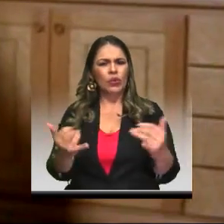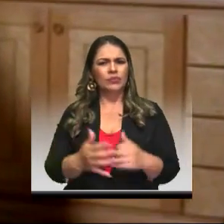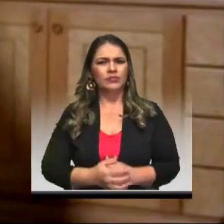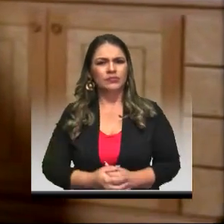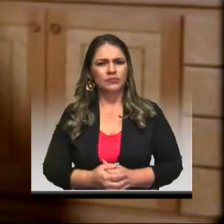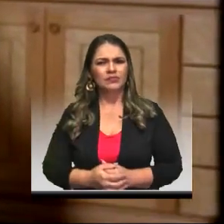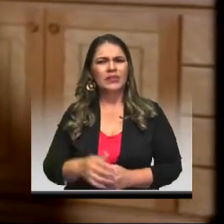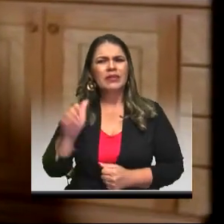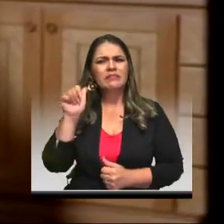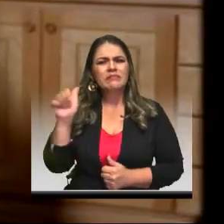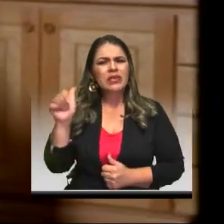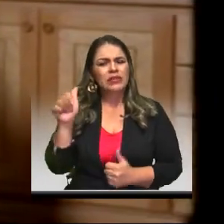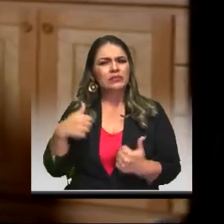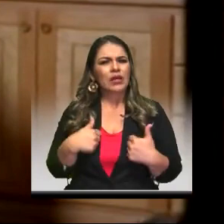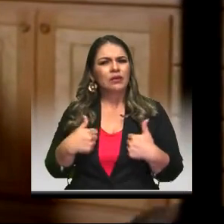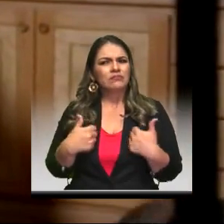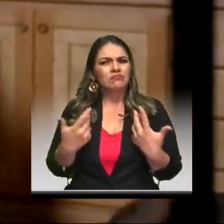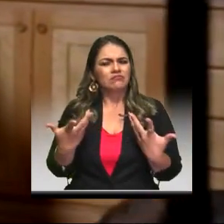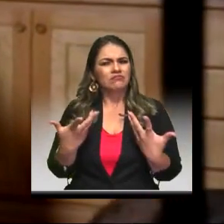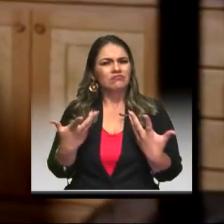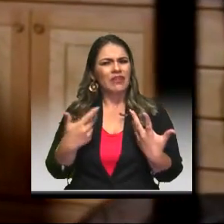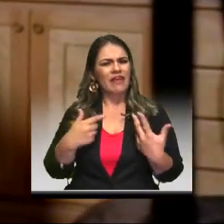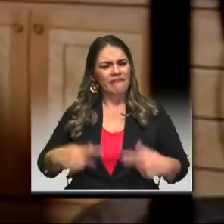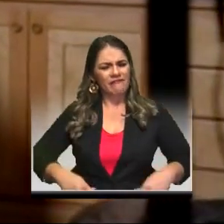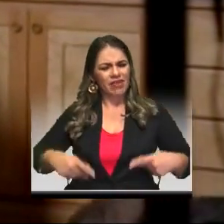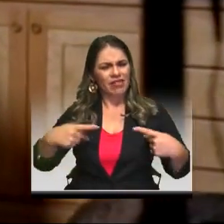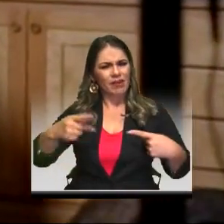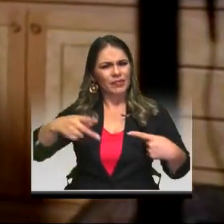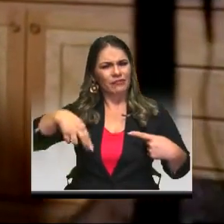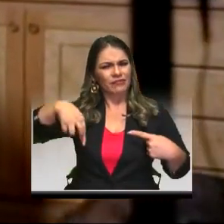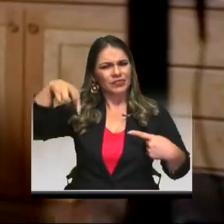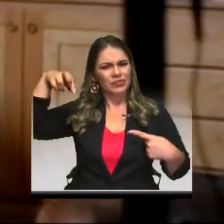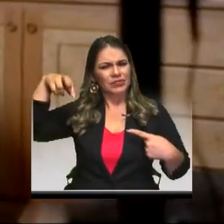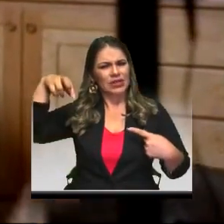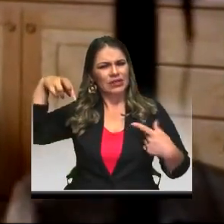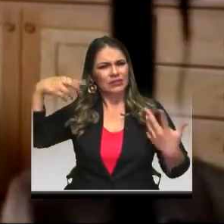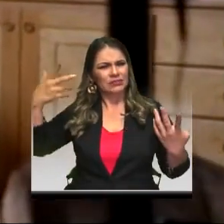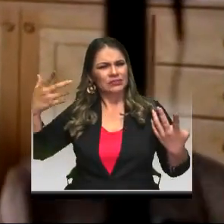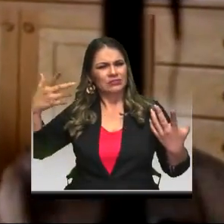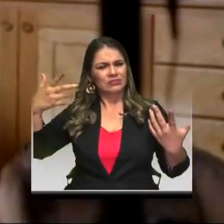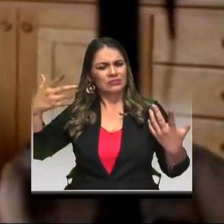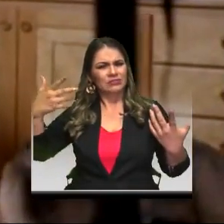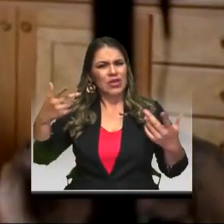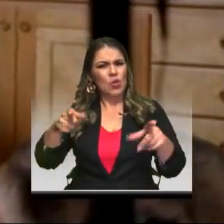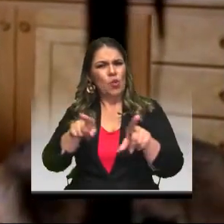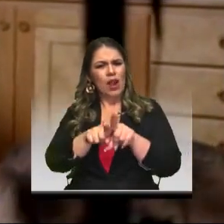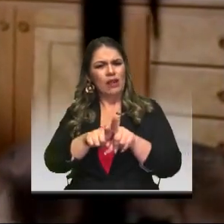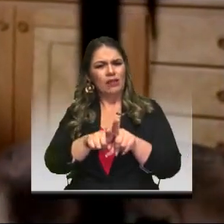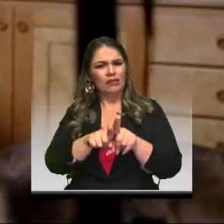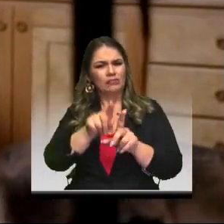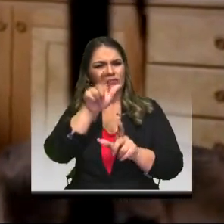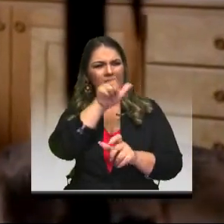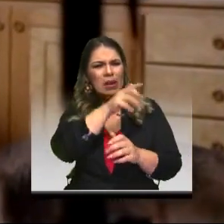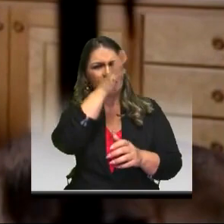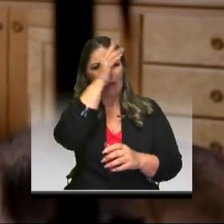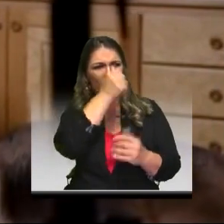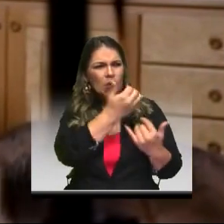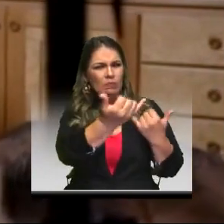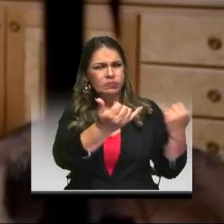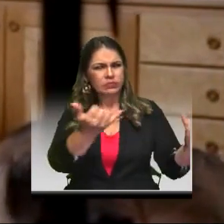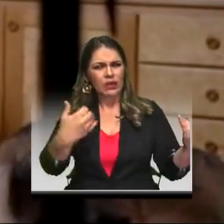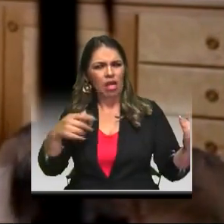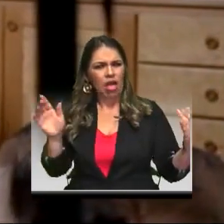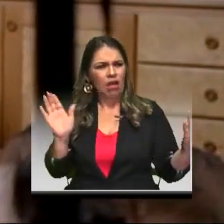qué decides hacer de tu vida profesional un camino para perpetuarse cerca a esa crueldad, a esa